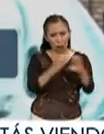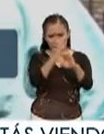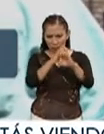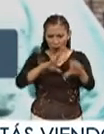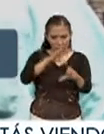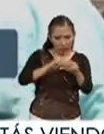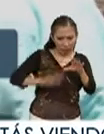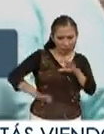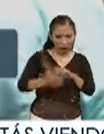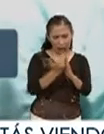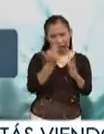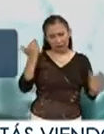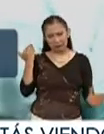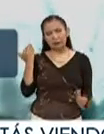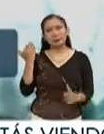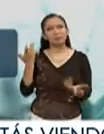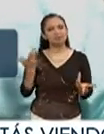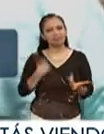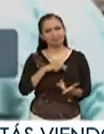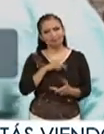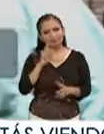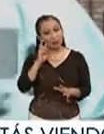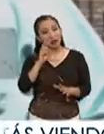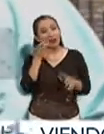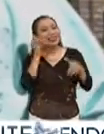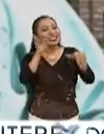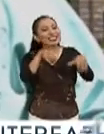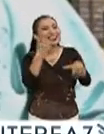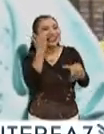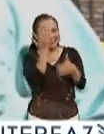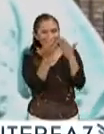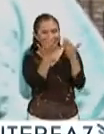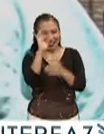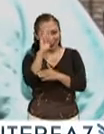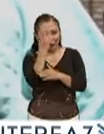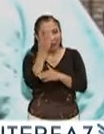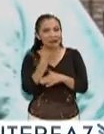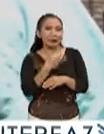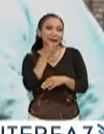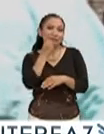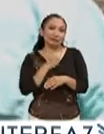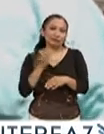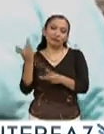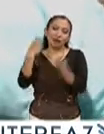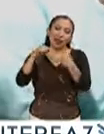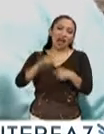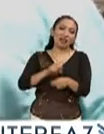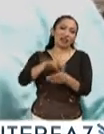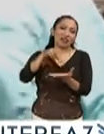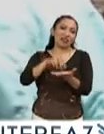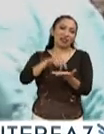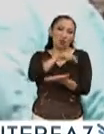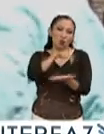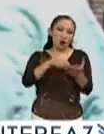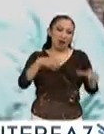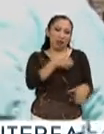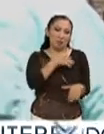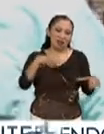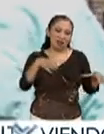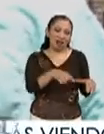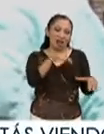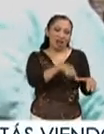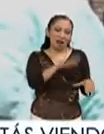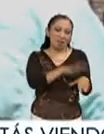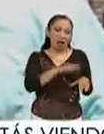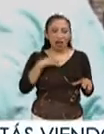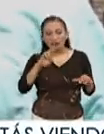estado. Anteriormente, nosotros cuando aspirábamos a estudiar educación superior teníamos que venirnos a Saltillo, que era la capital y era